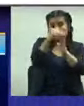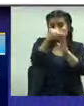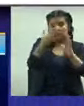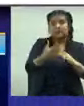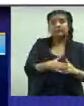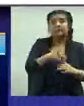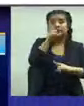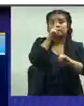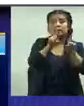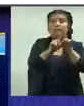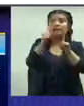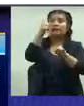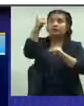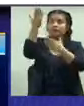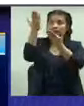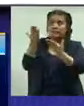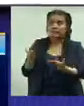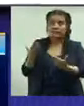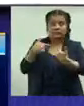Aquí